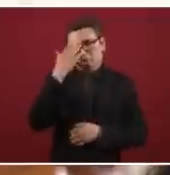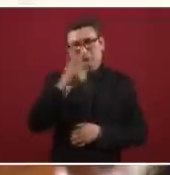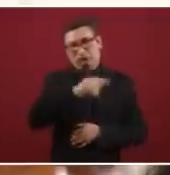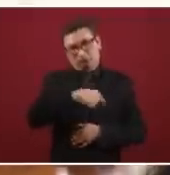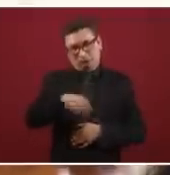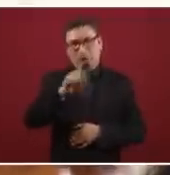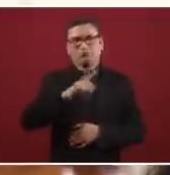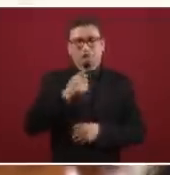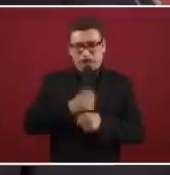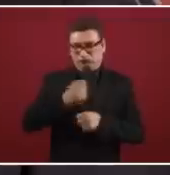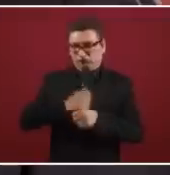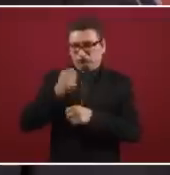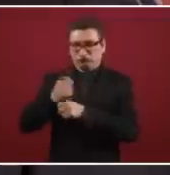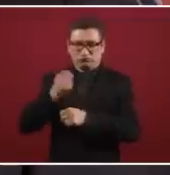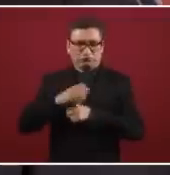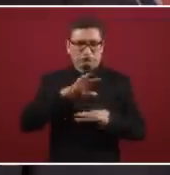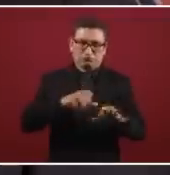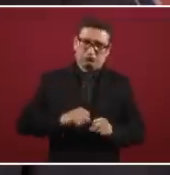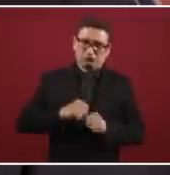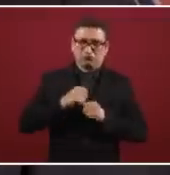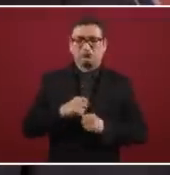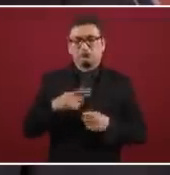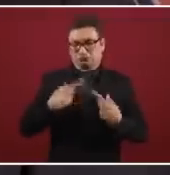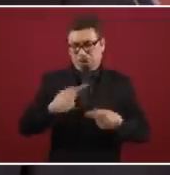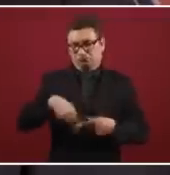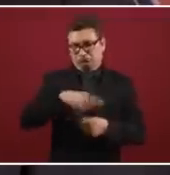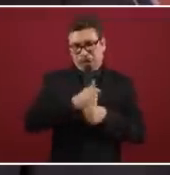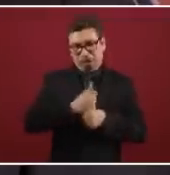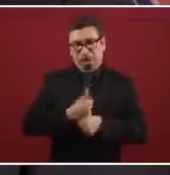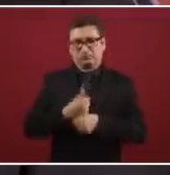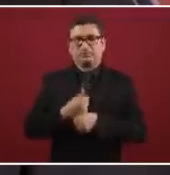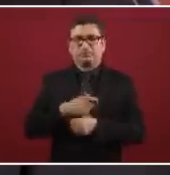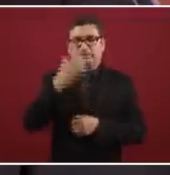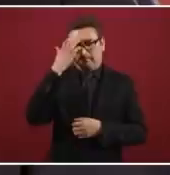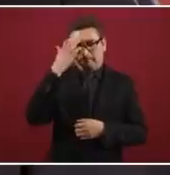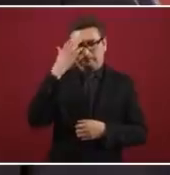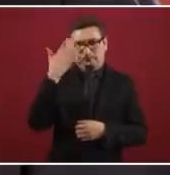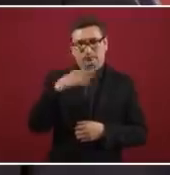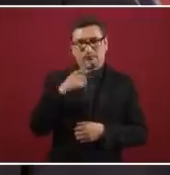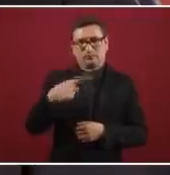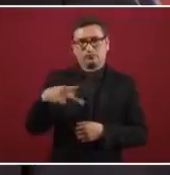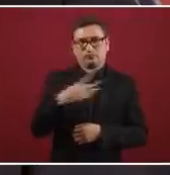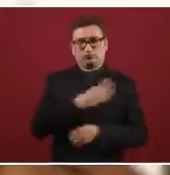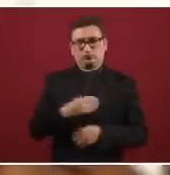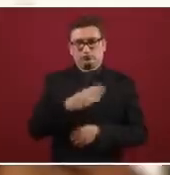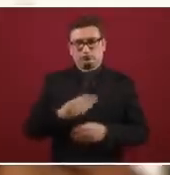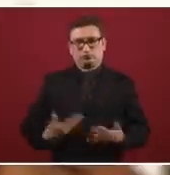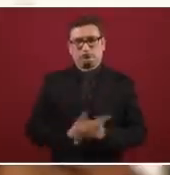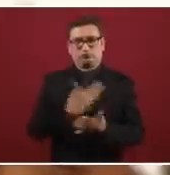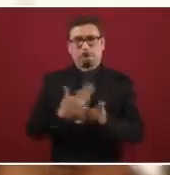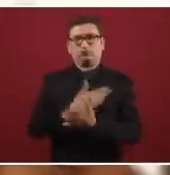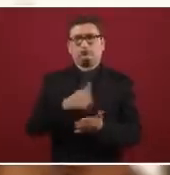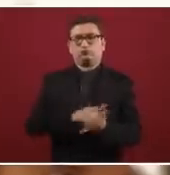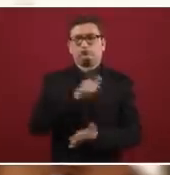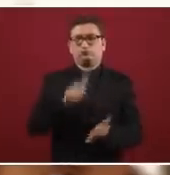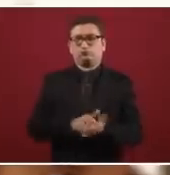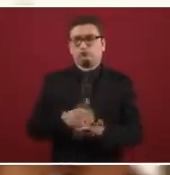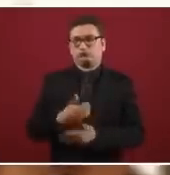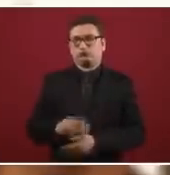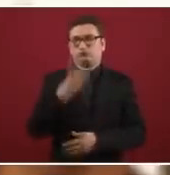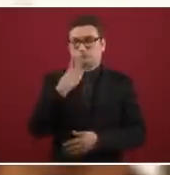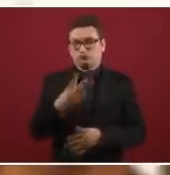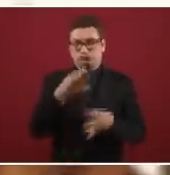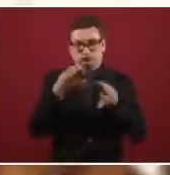torturar y detener a sus víctimas. Es de conocimiento público que su hijo tiene 3 actas de nacimiento originales. Es